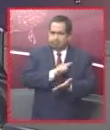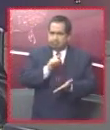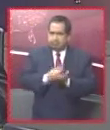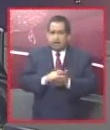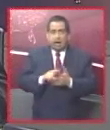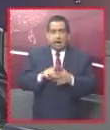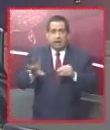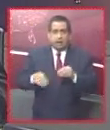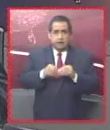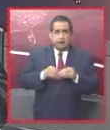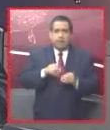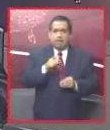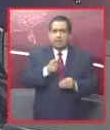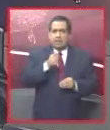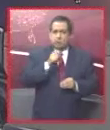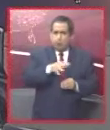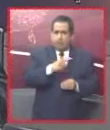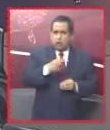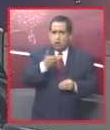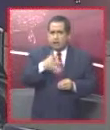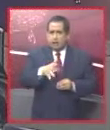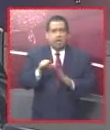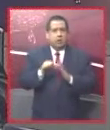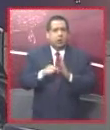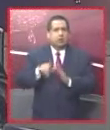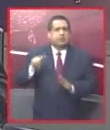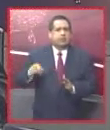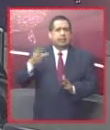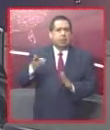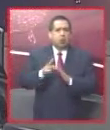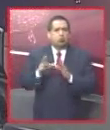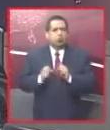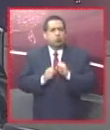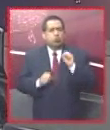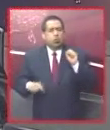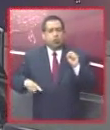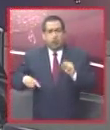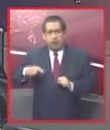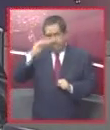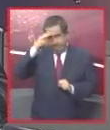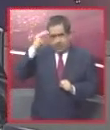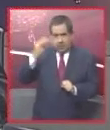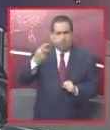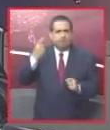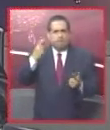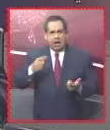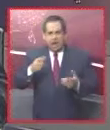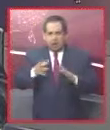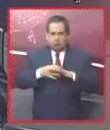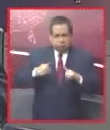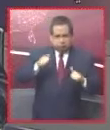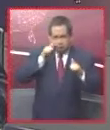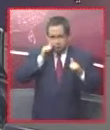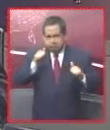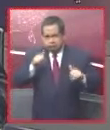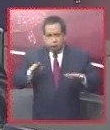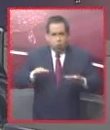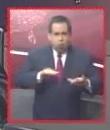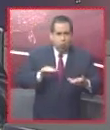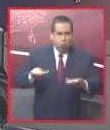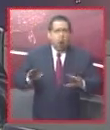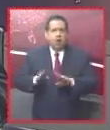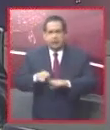fracción 29-10 al artículo 73 de la Constitución Política de los Estados Unidos Mexicanos. Con ello se